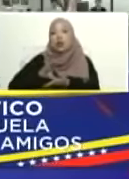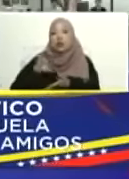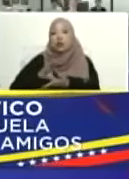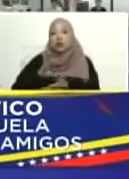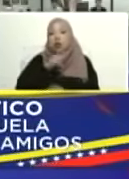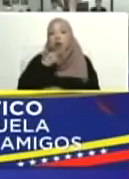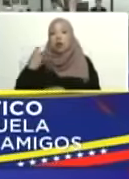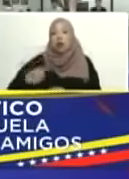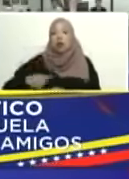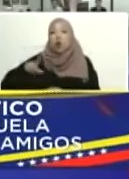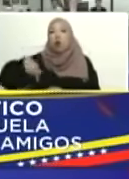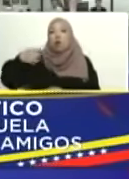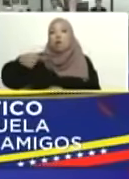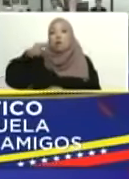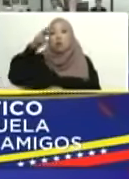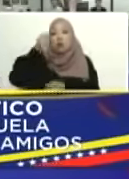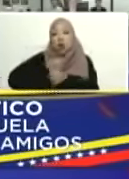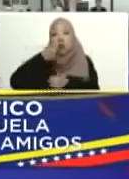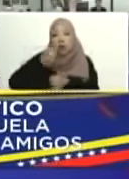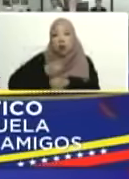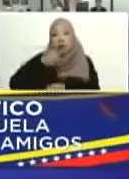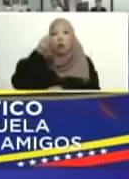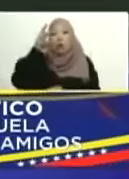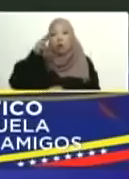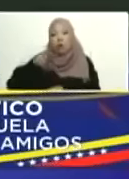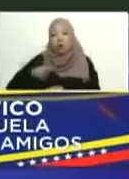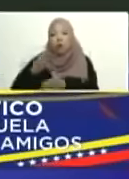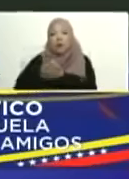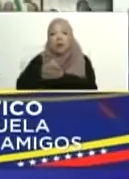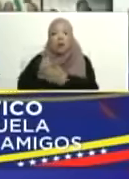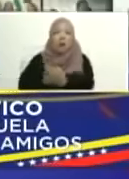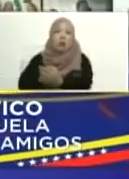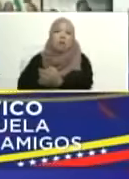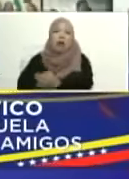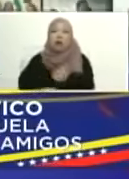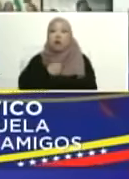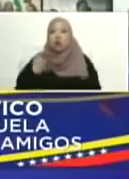próximos días. Una jornada de trabajo con nuestra hermana Rusia.